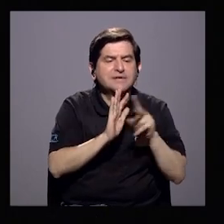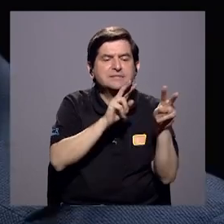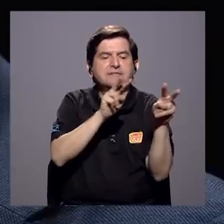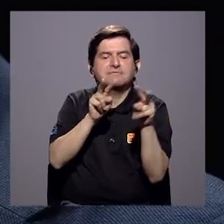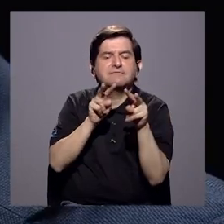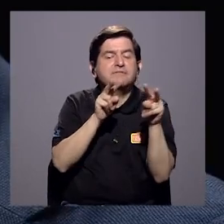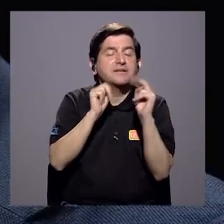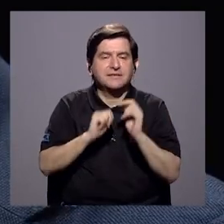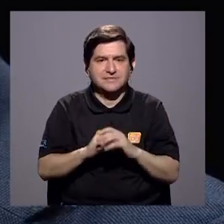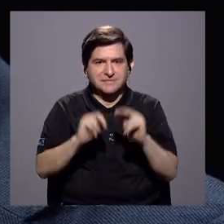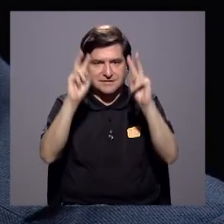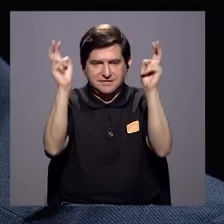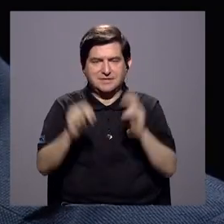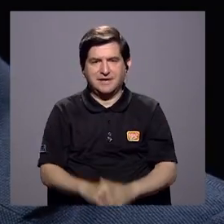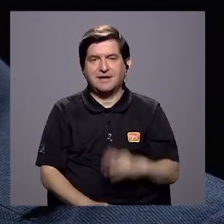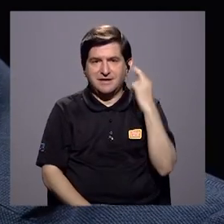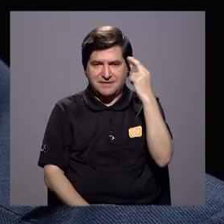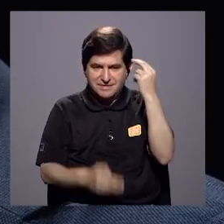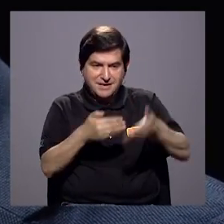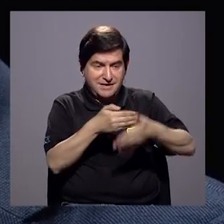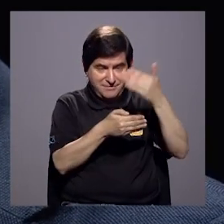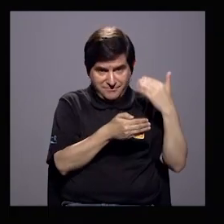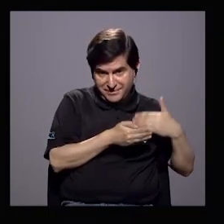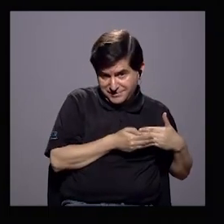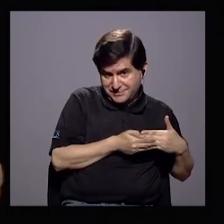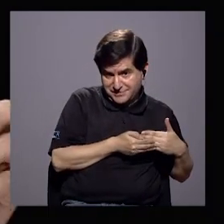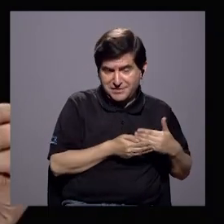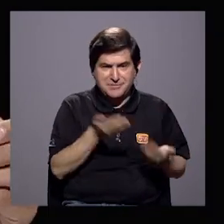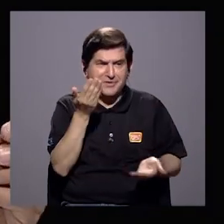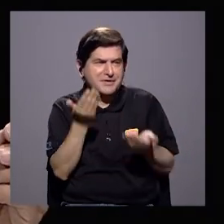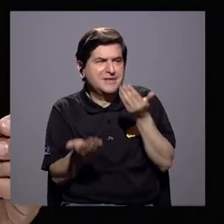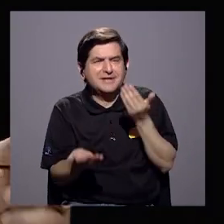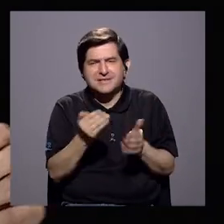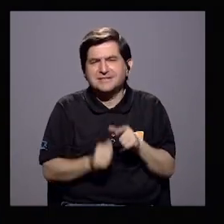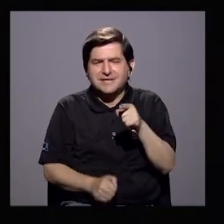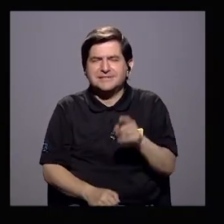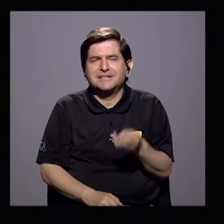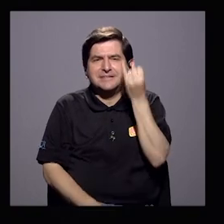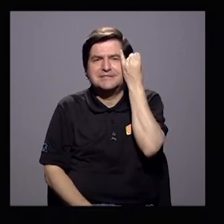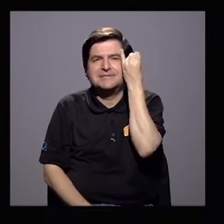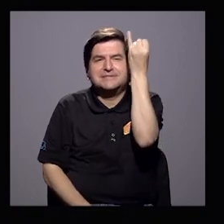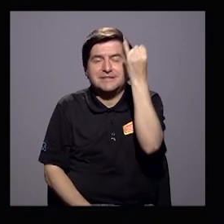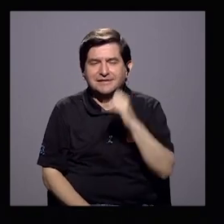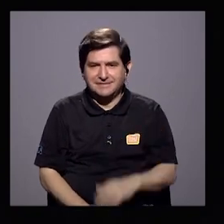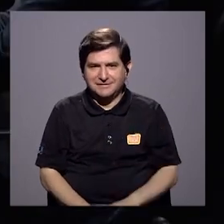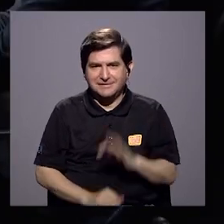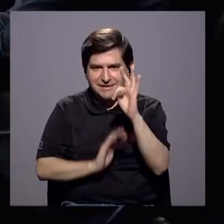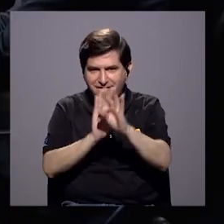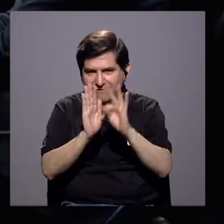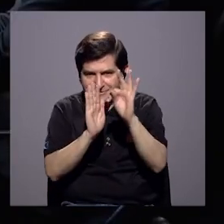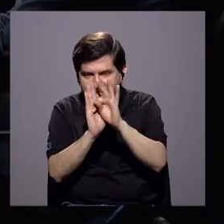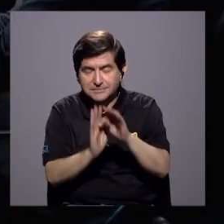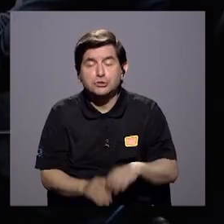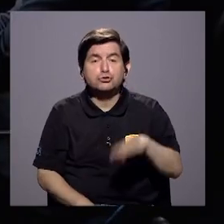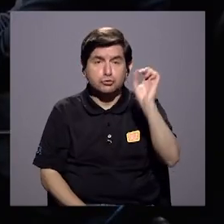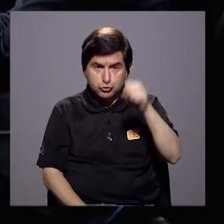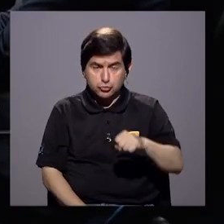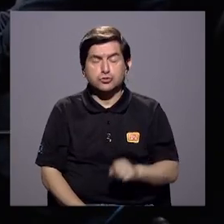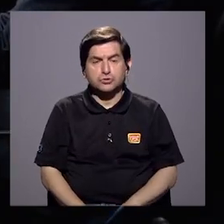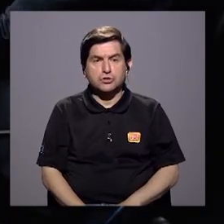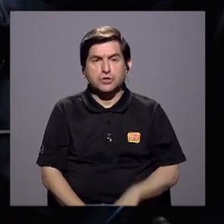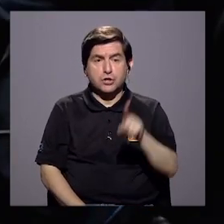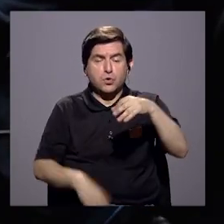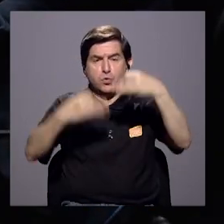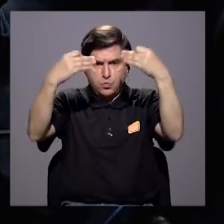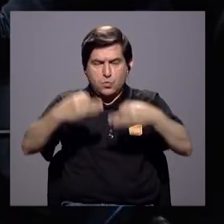vigilancia es que la reflexión que hacíamos anterior como que quedaba ese estigma claro es un decreto que